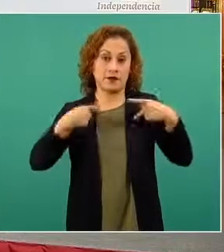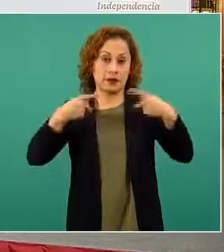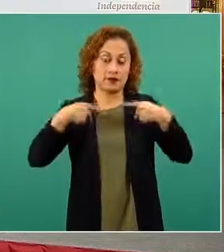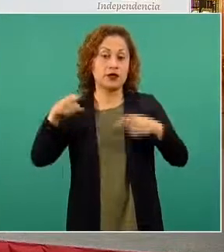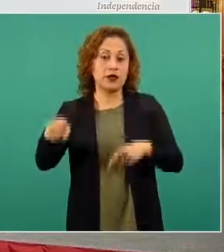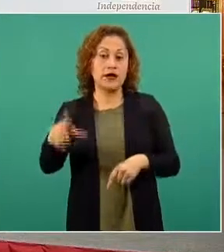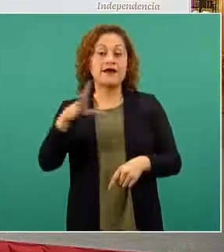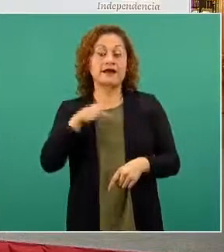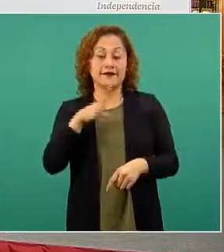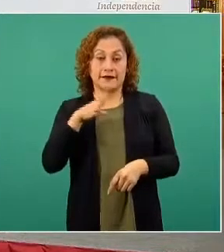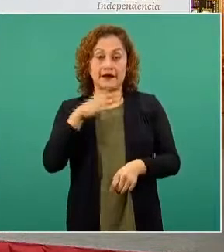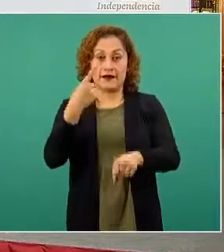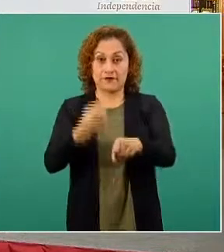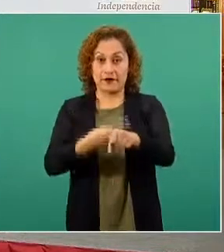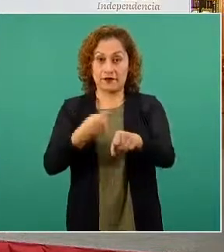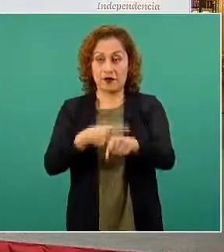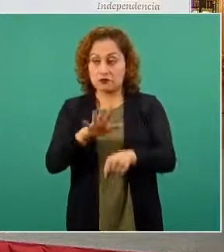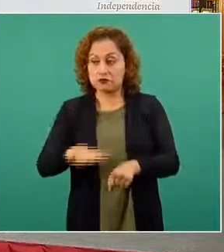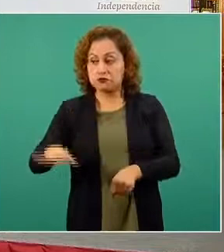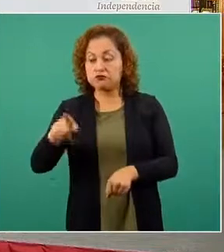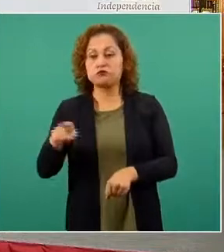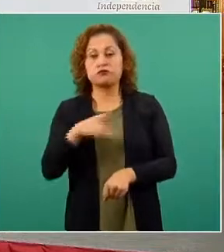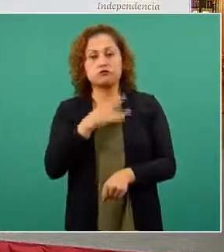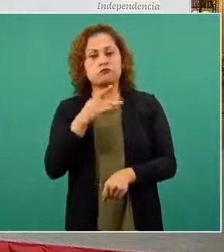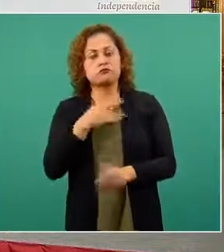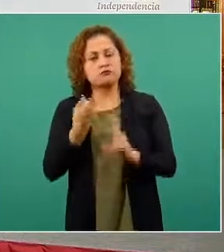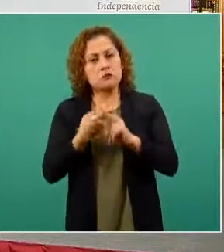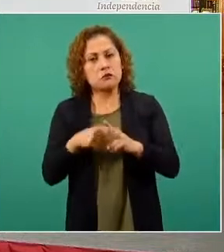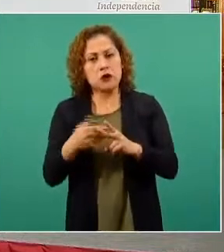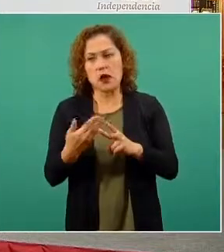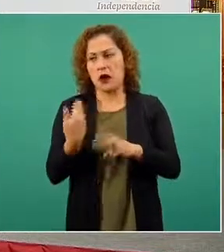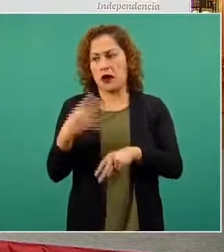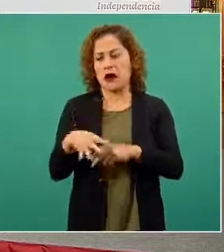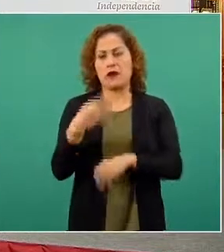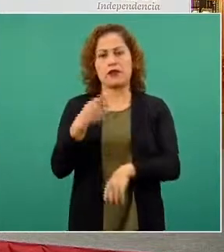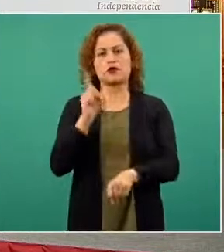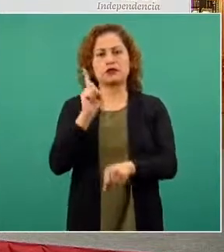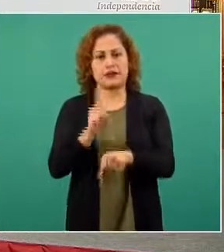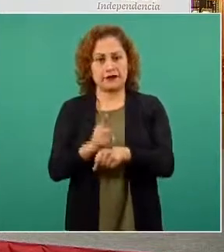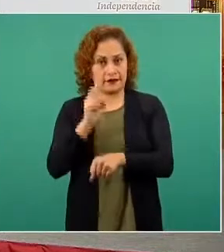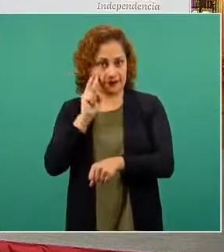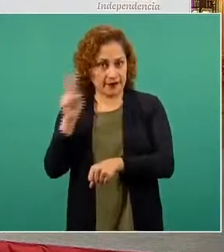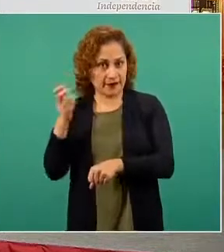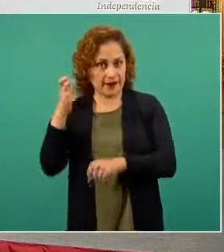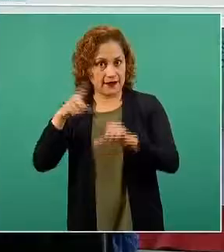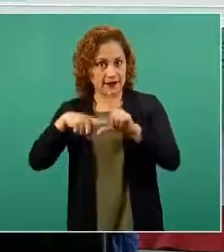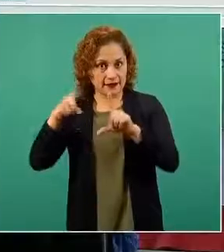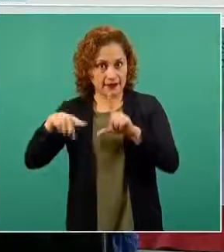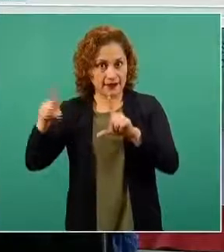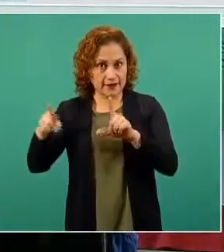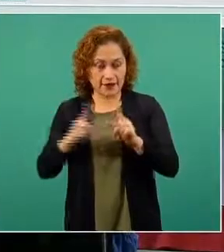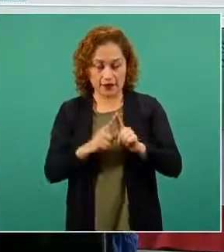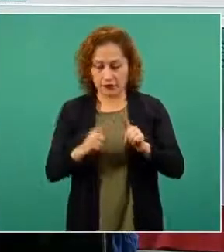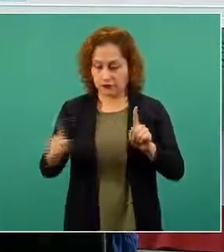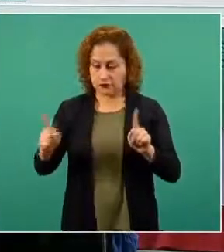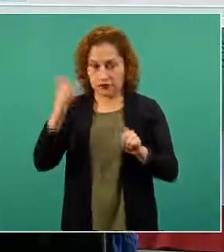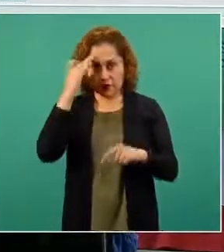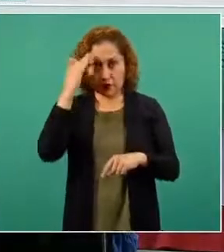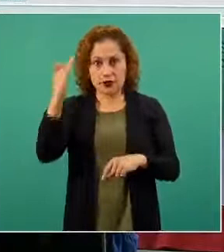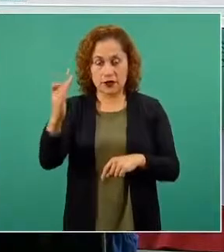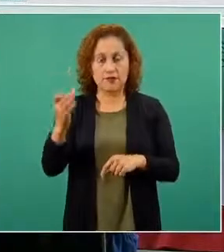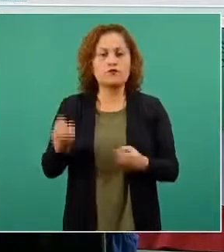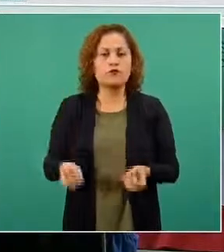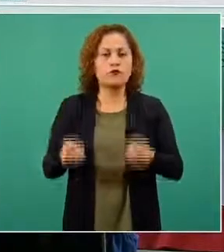algún síntoma en particular en los últimos 14 días en el periodo que aborda la gráfica, tenemos que esto es menos